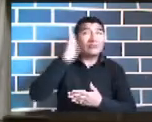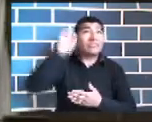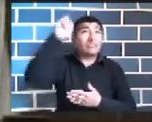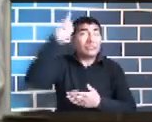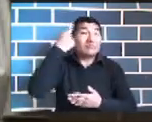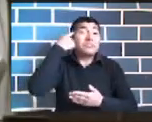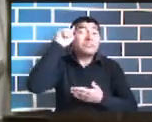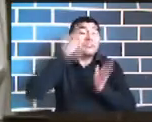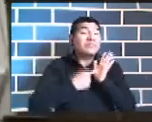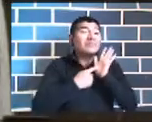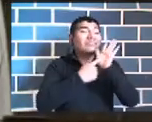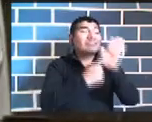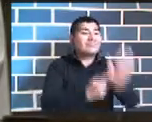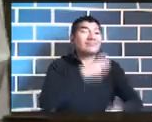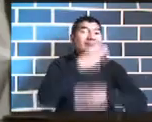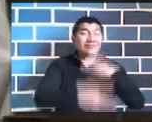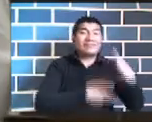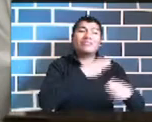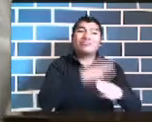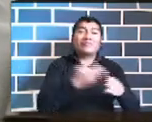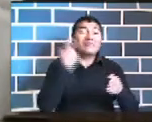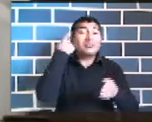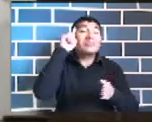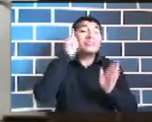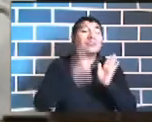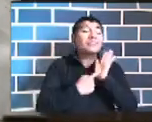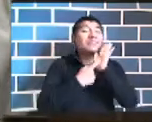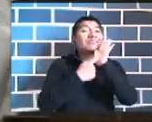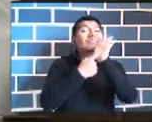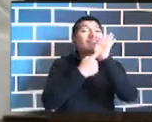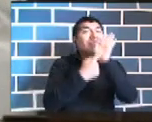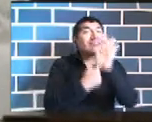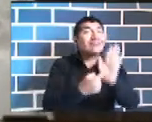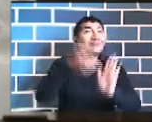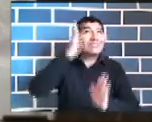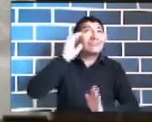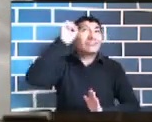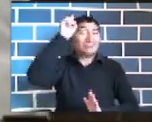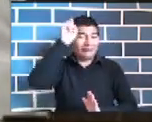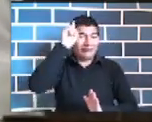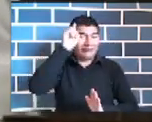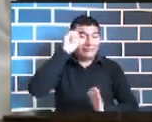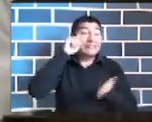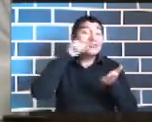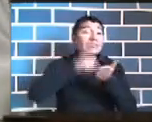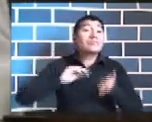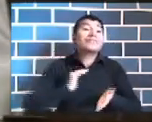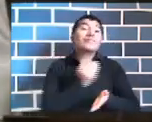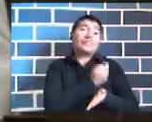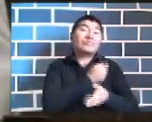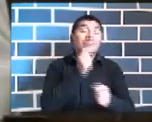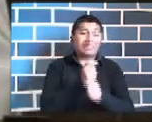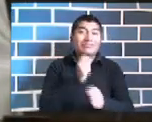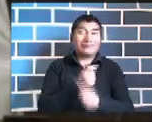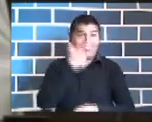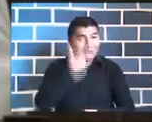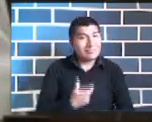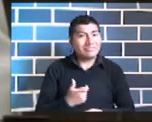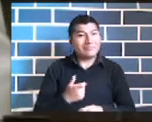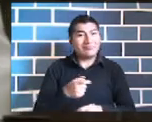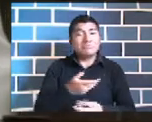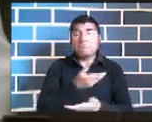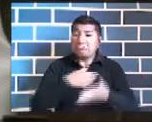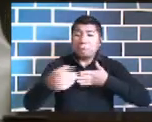hacerlo presente en el mundo, para hacer presencia de Dios. Esa es nuestra tarea. Allá